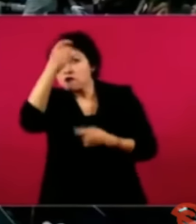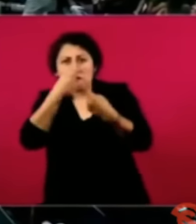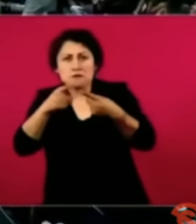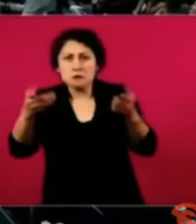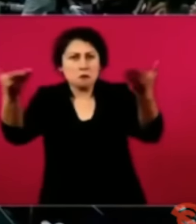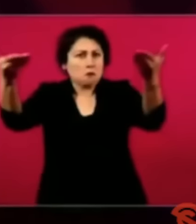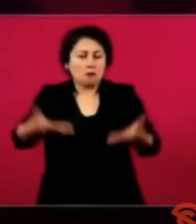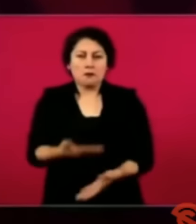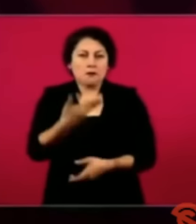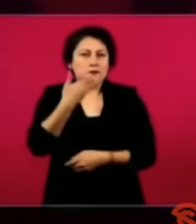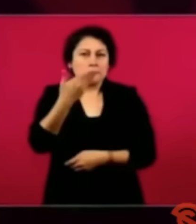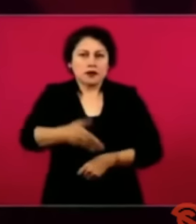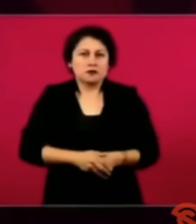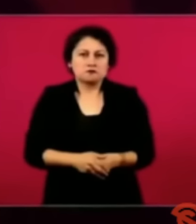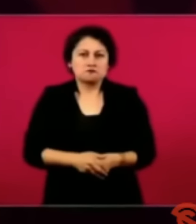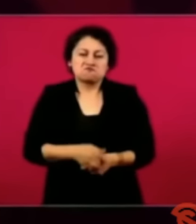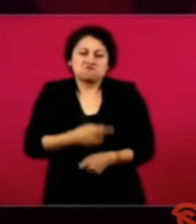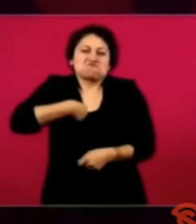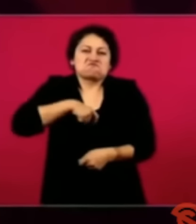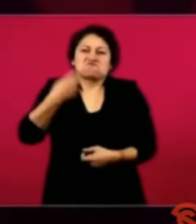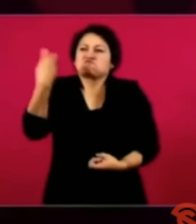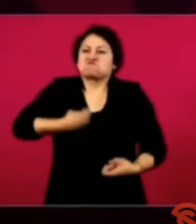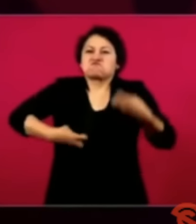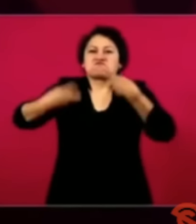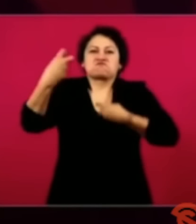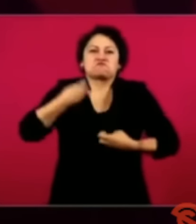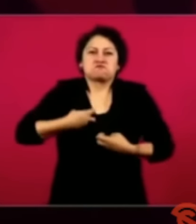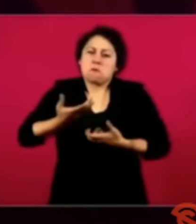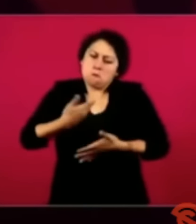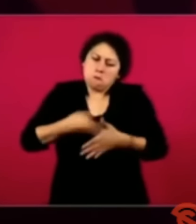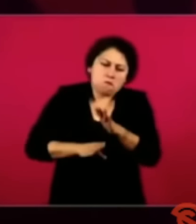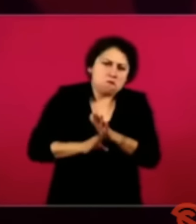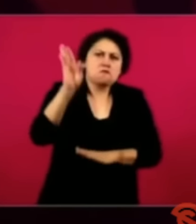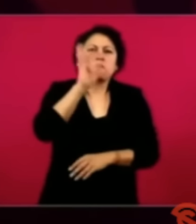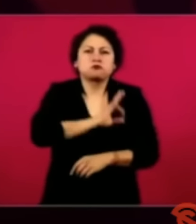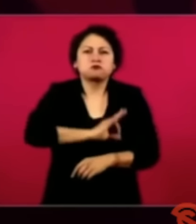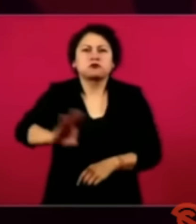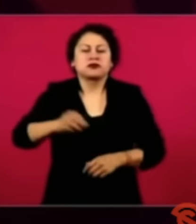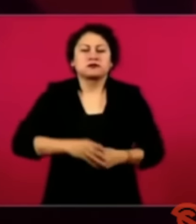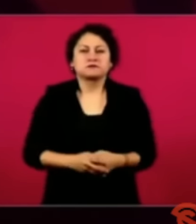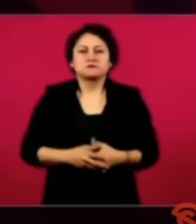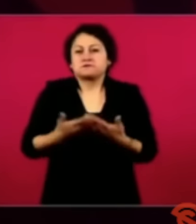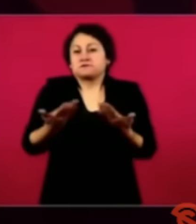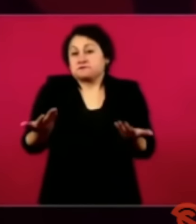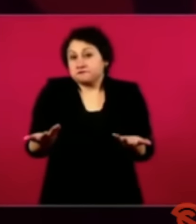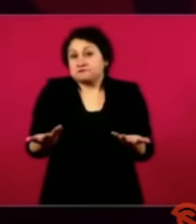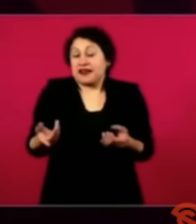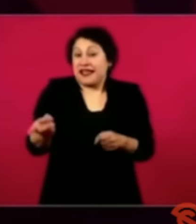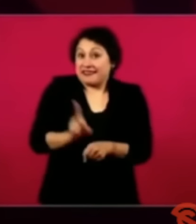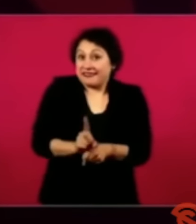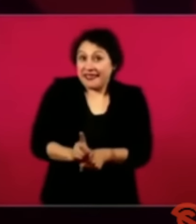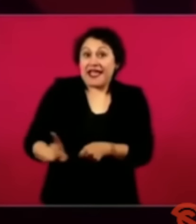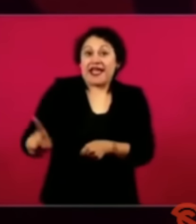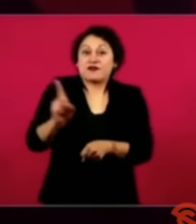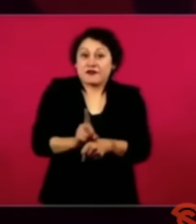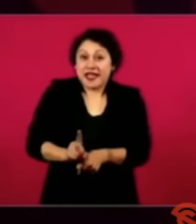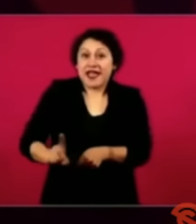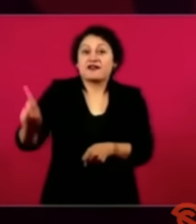En esa crítica vamos a crecer. Y en esa crítica a la que nos tienen sometidos diariamente las